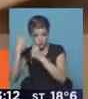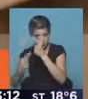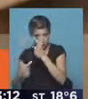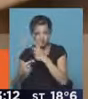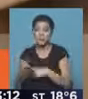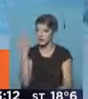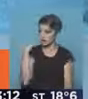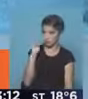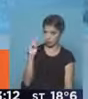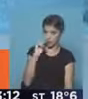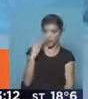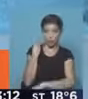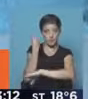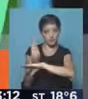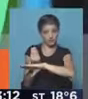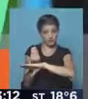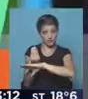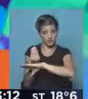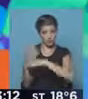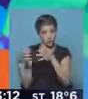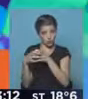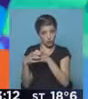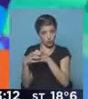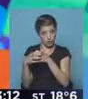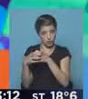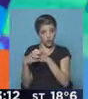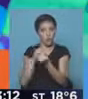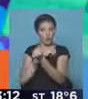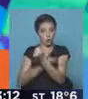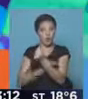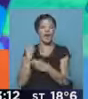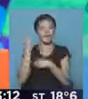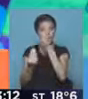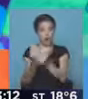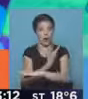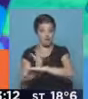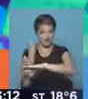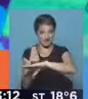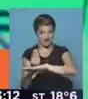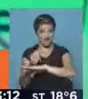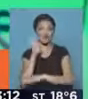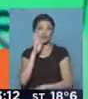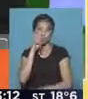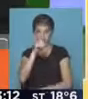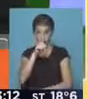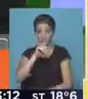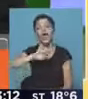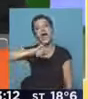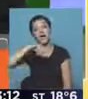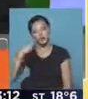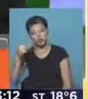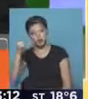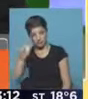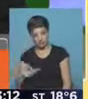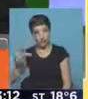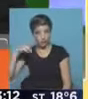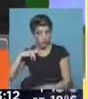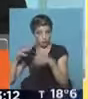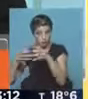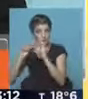de la élite que se presenta como candidato a presidente de los Estados Unidos. Debo decir además que otro representante de la élite en los Estados Unidos